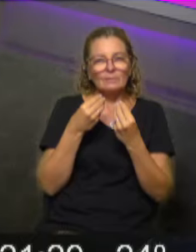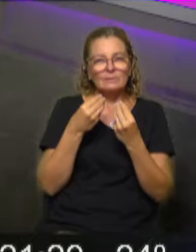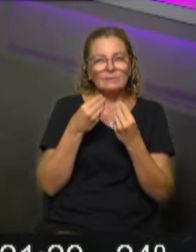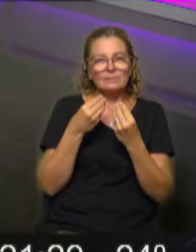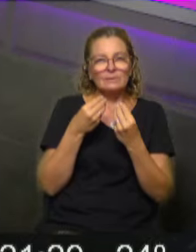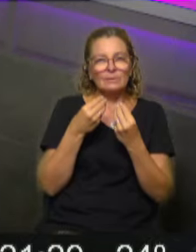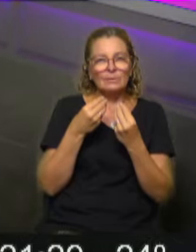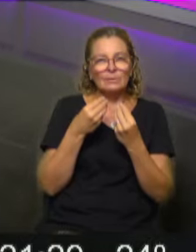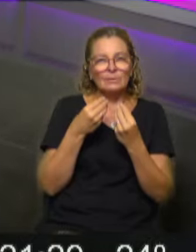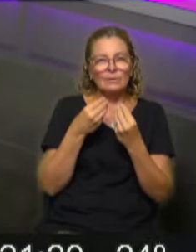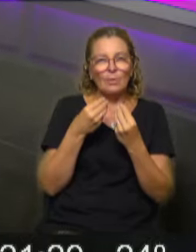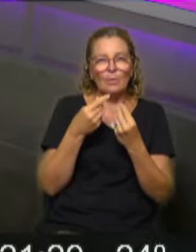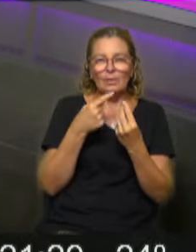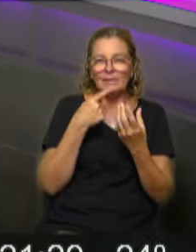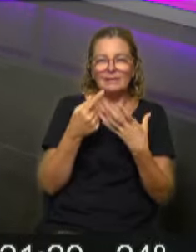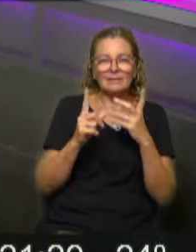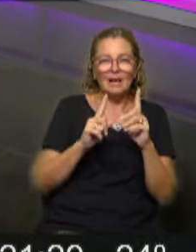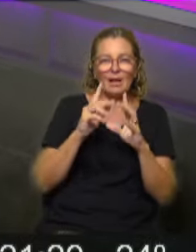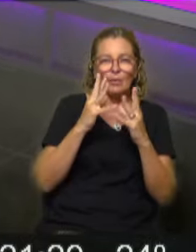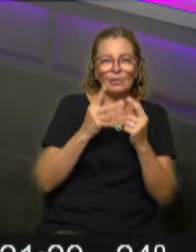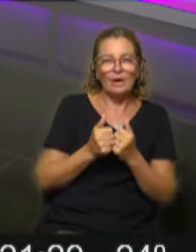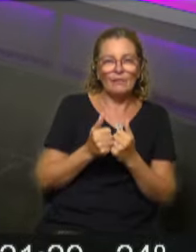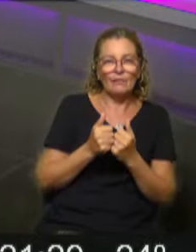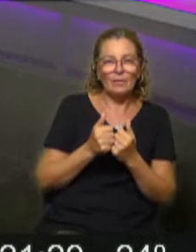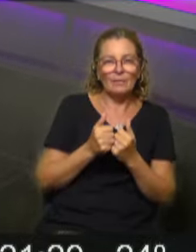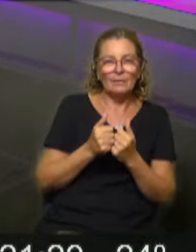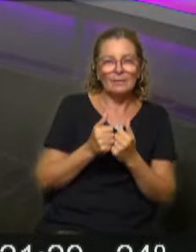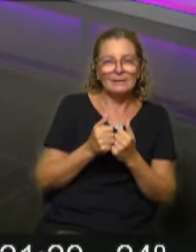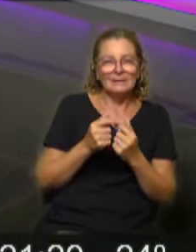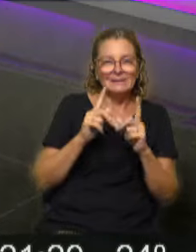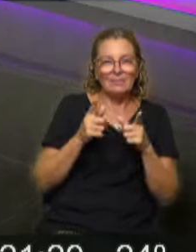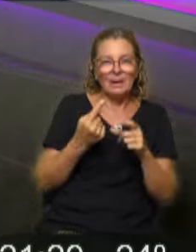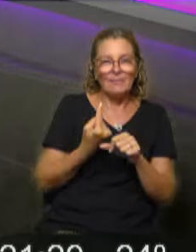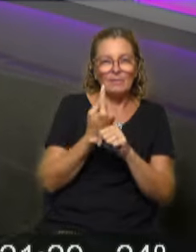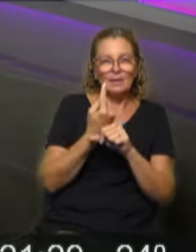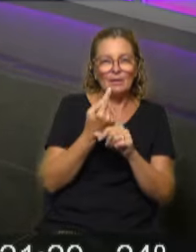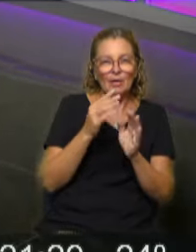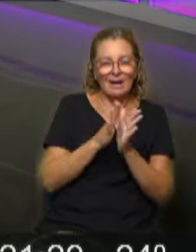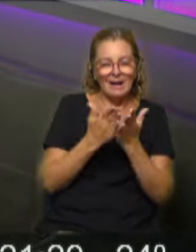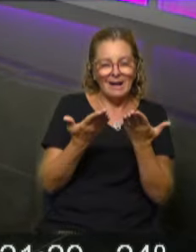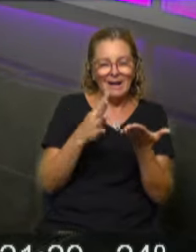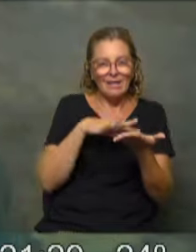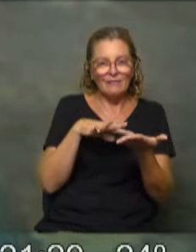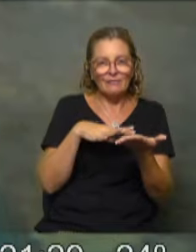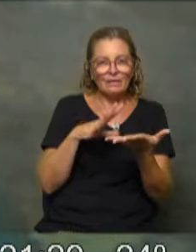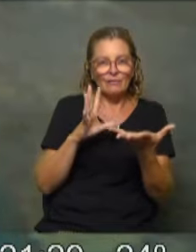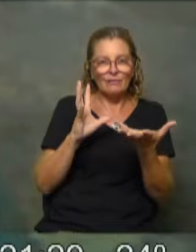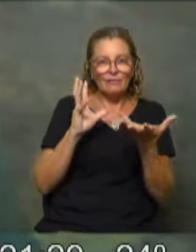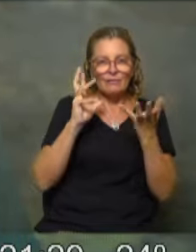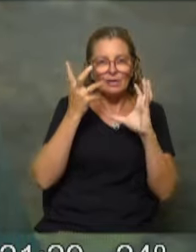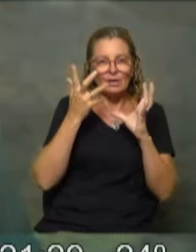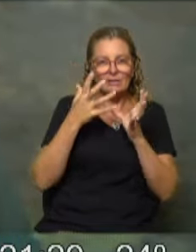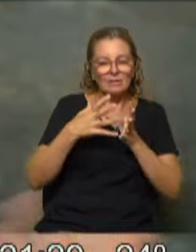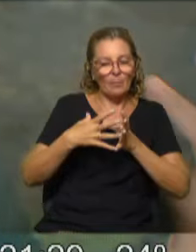cómo multiplicar el gesto que de alguna forma, y sobre todo en la primera parte del libro, es de una violencia muy